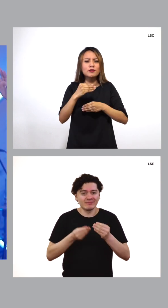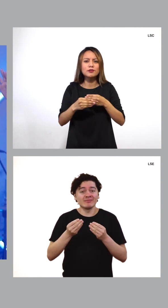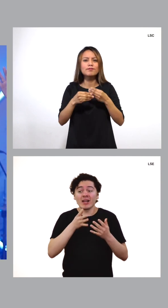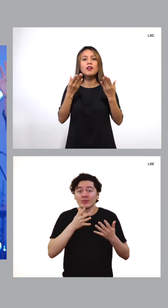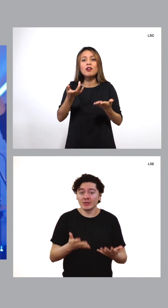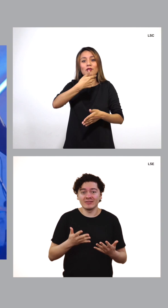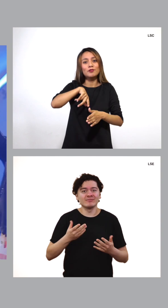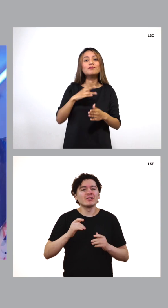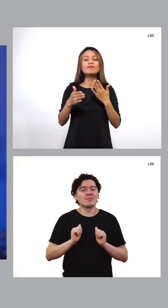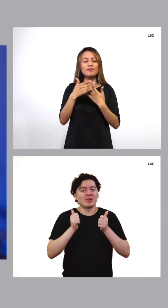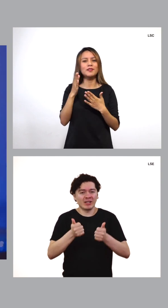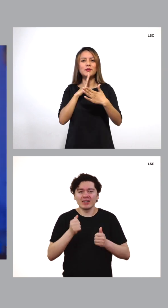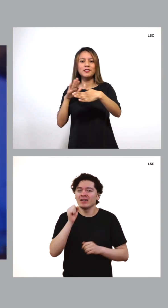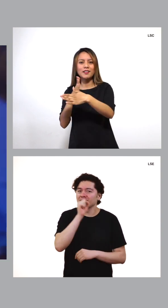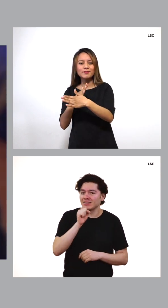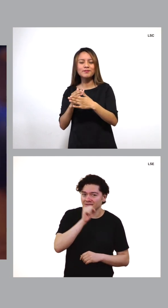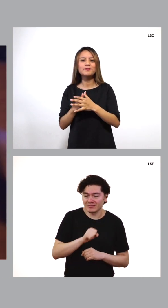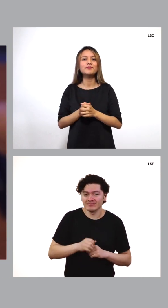listos? ¡Vamos!